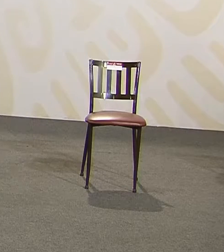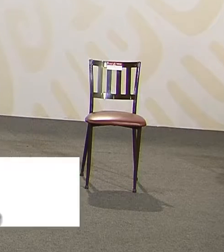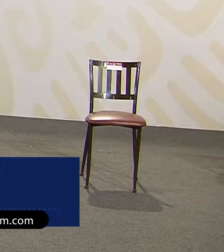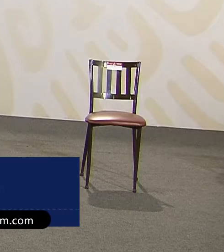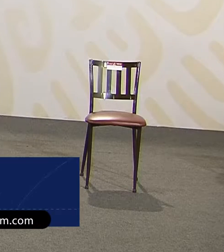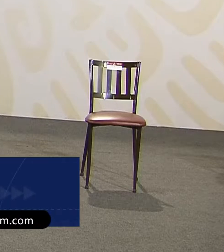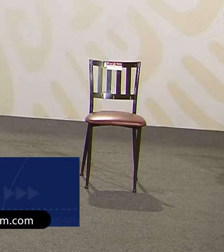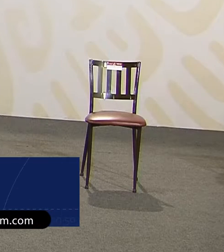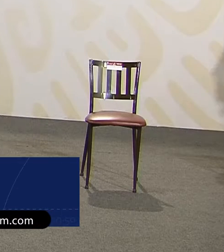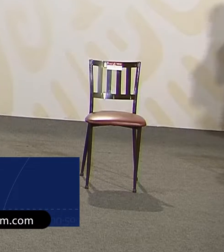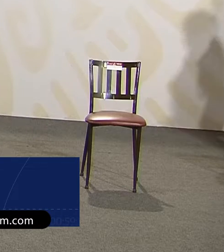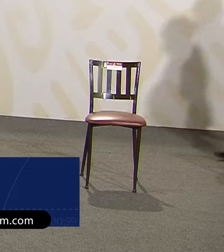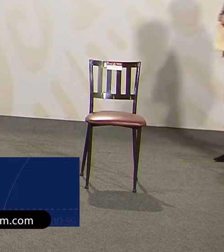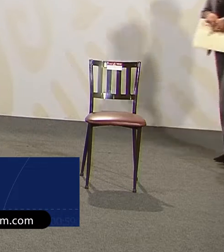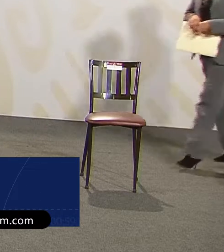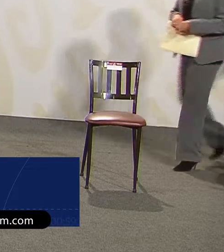Ánimo.